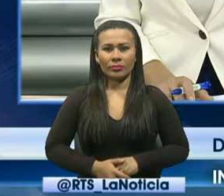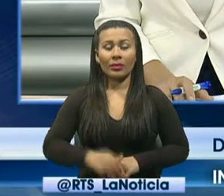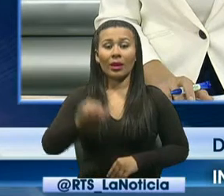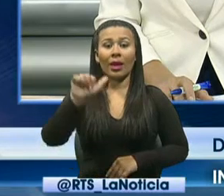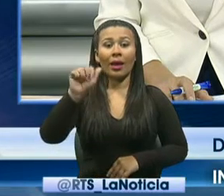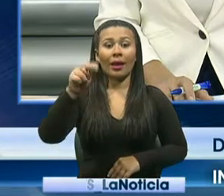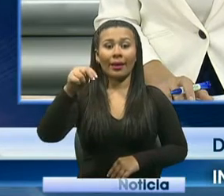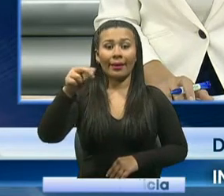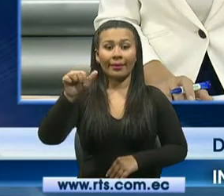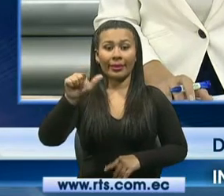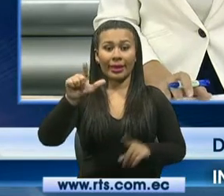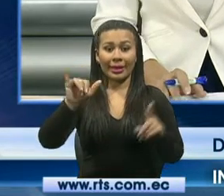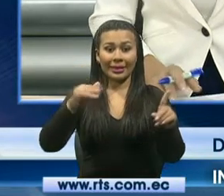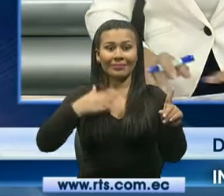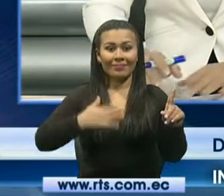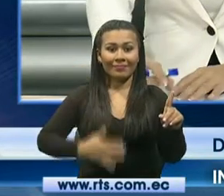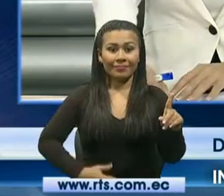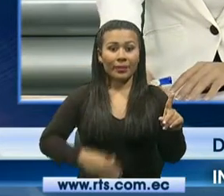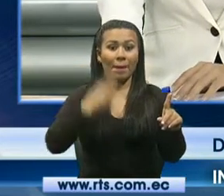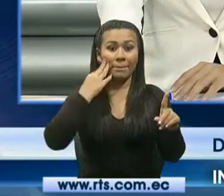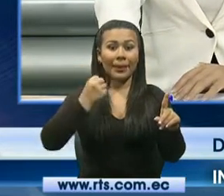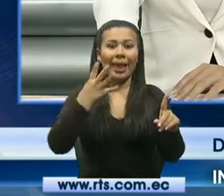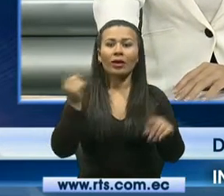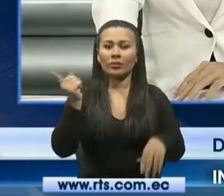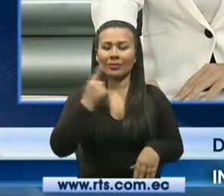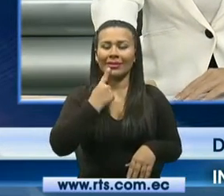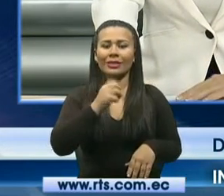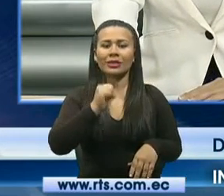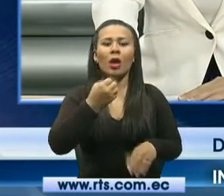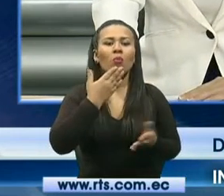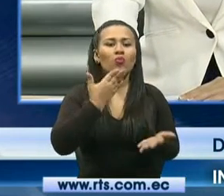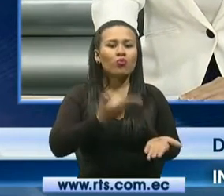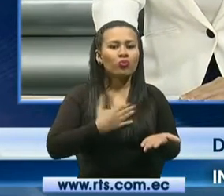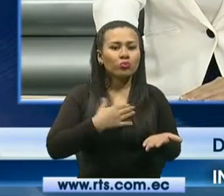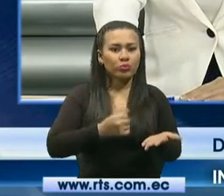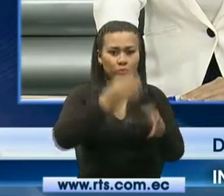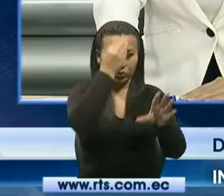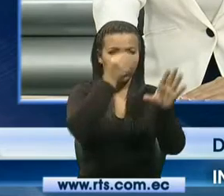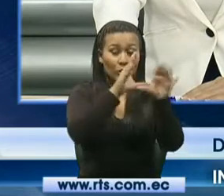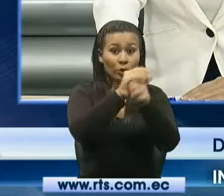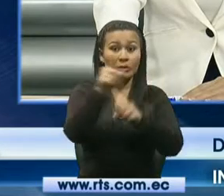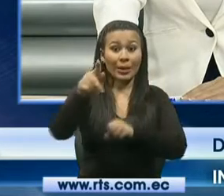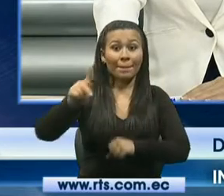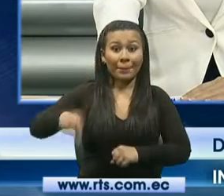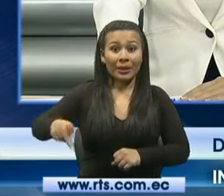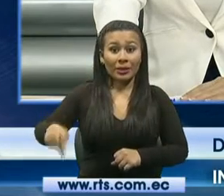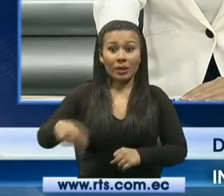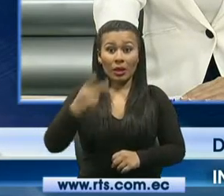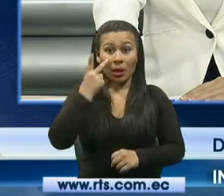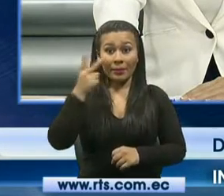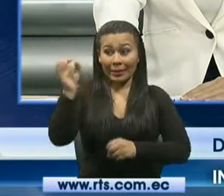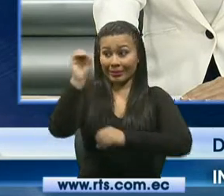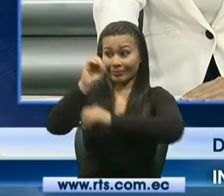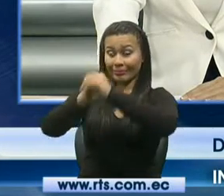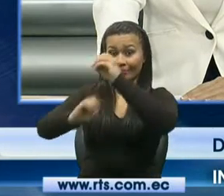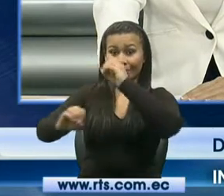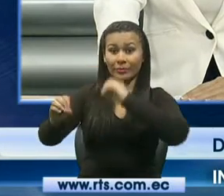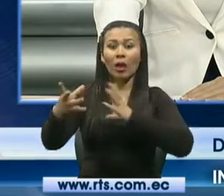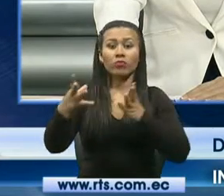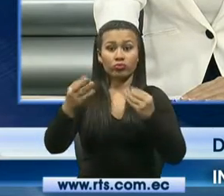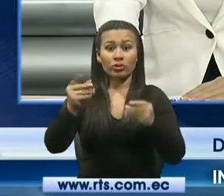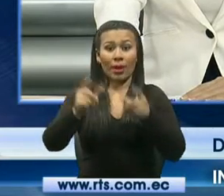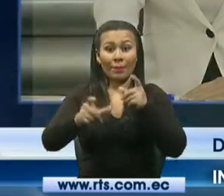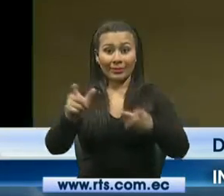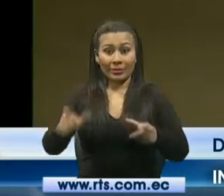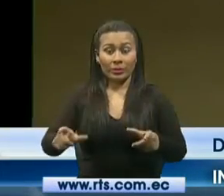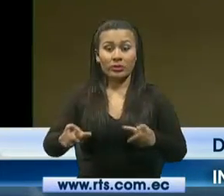Muy buenas noches, amigos televidentes, también muy buenas noches. Bueno, en estos momentos en la ciudad de Pedernales, como ustedes pueden ver ya en las imágenes, la mayor parte